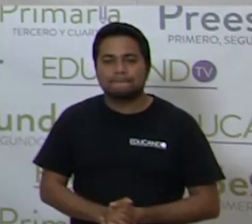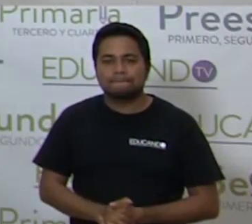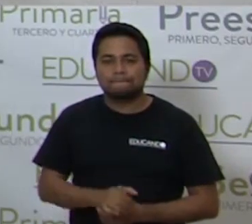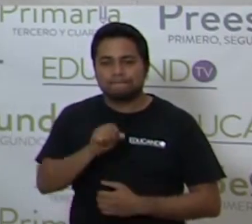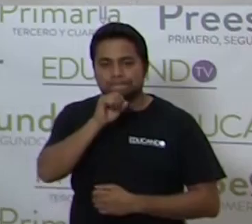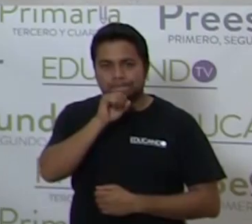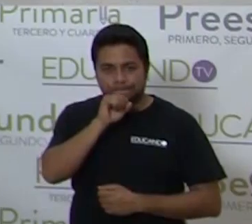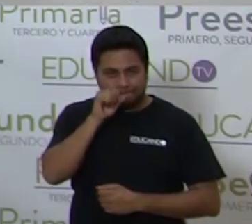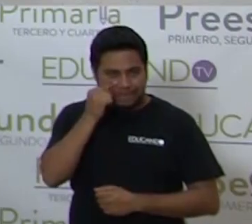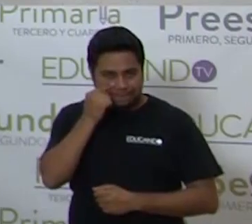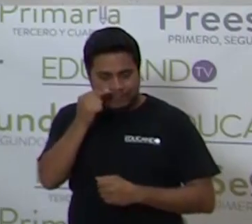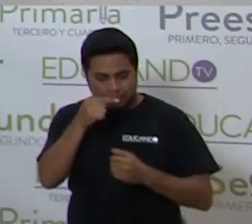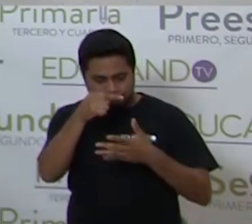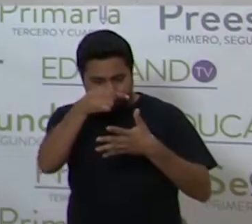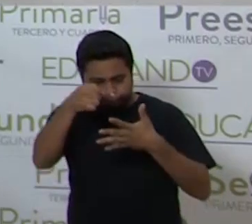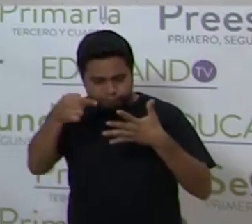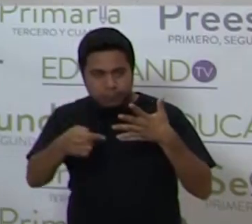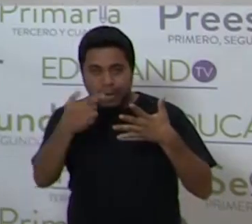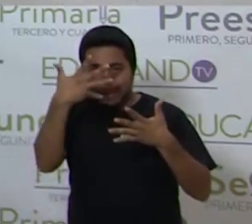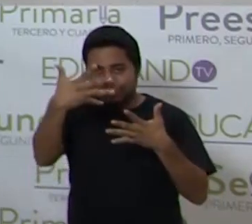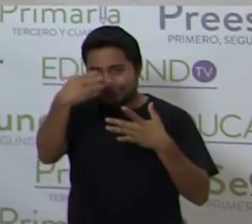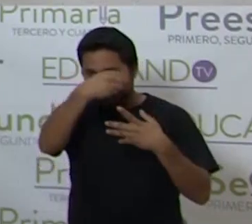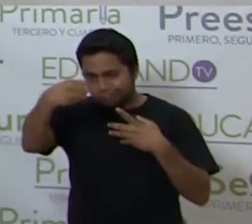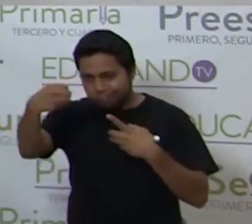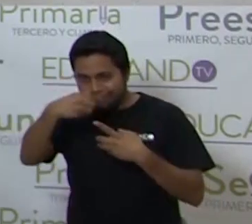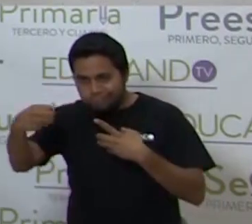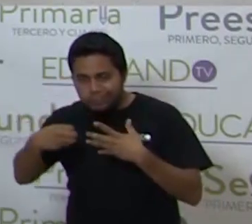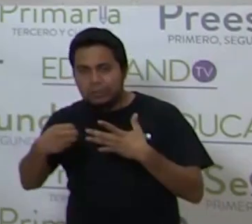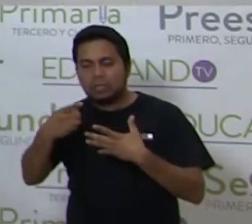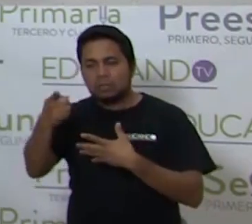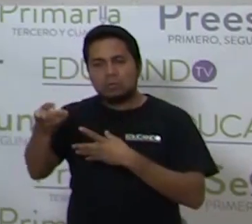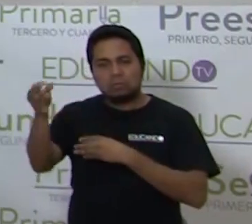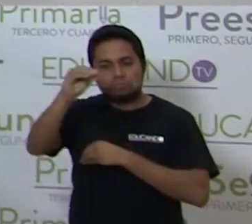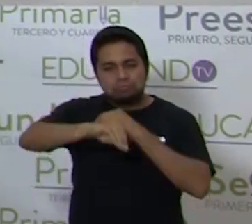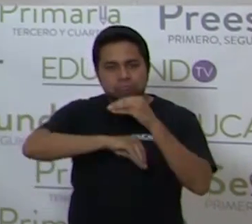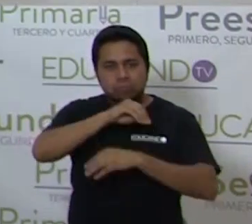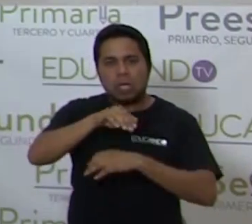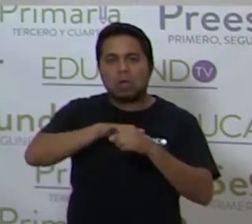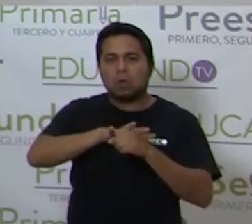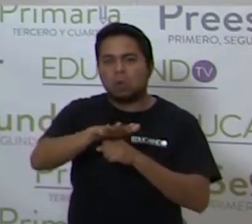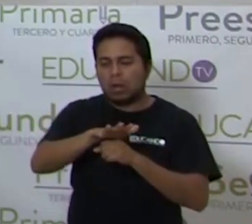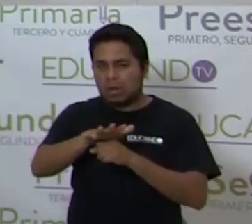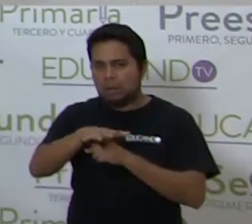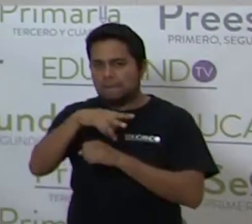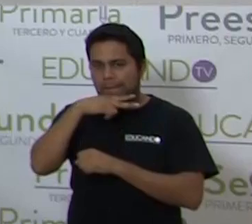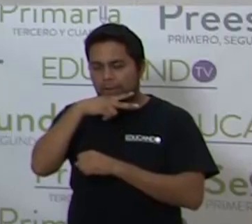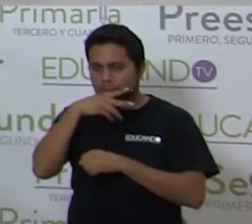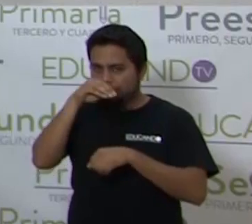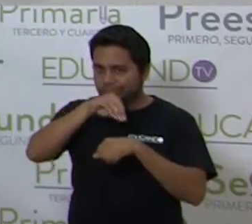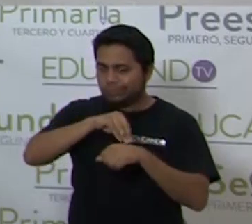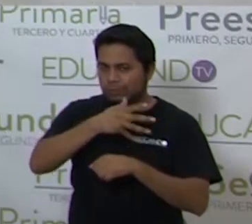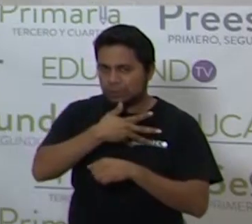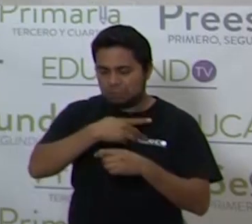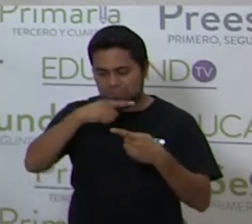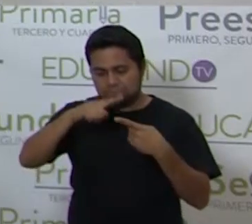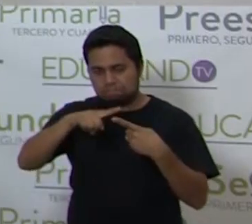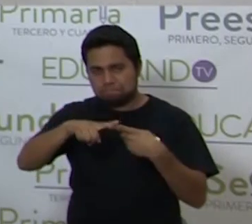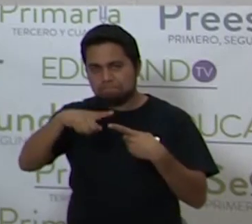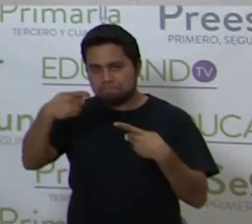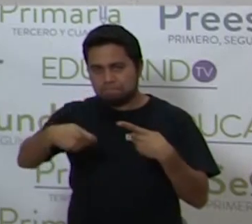5 oraciones, las cuales me vas a ayudar tú a poder definir cada una de estas. La primera que